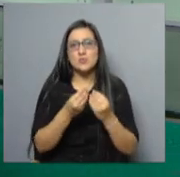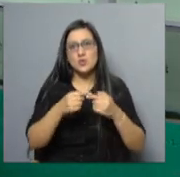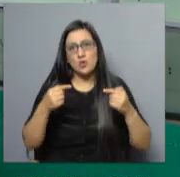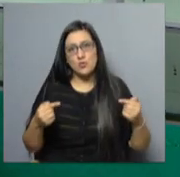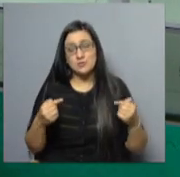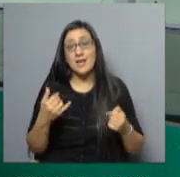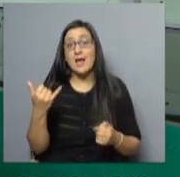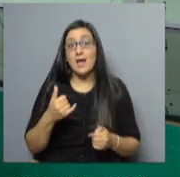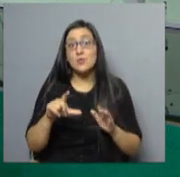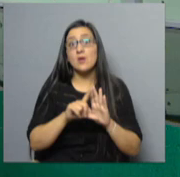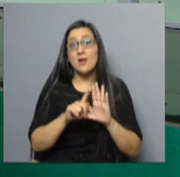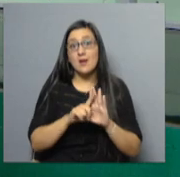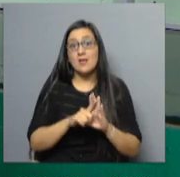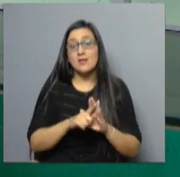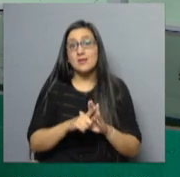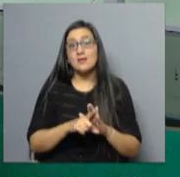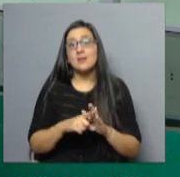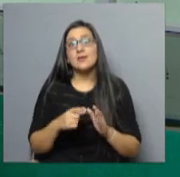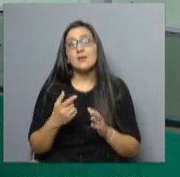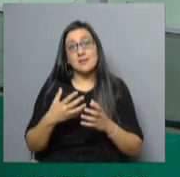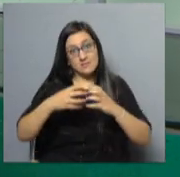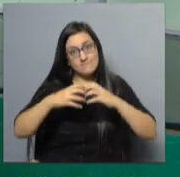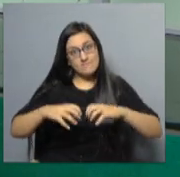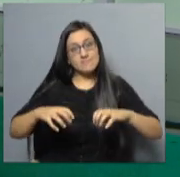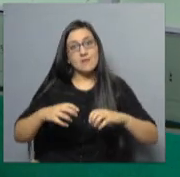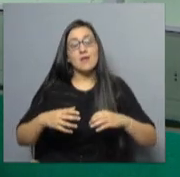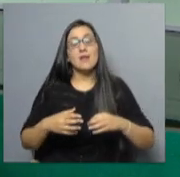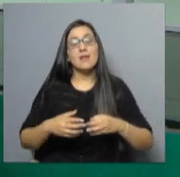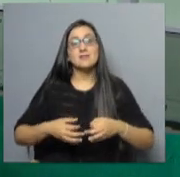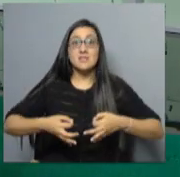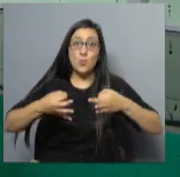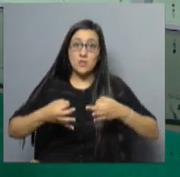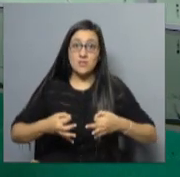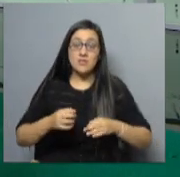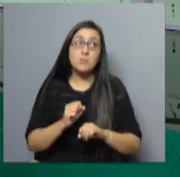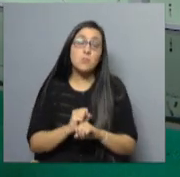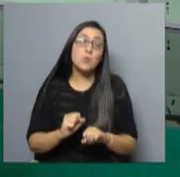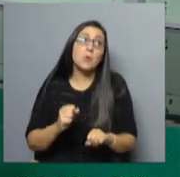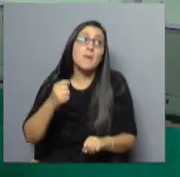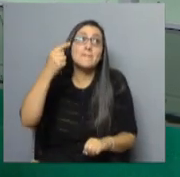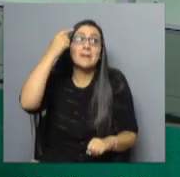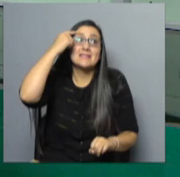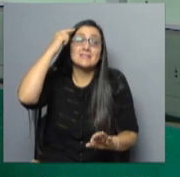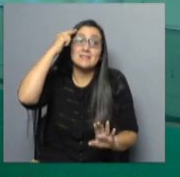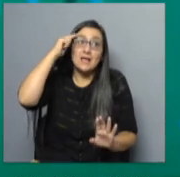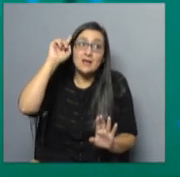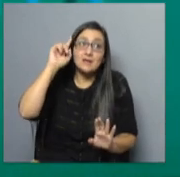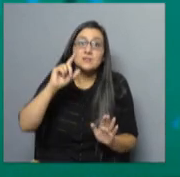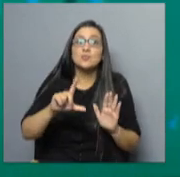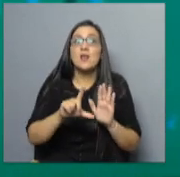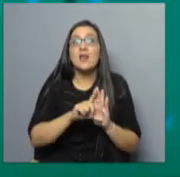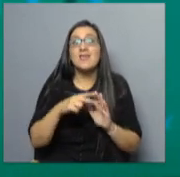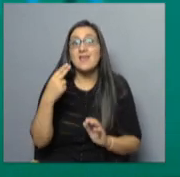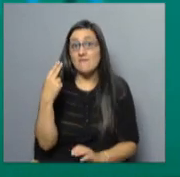ley que de alguna manera marca aguas en el camino de la seguridad y que podríamos interpretar yo lo interpretó así una ley que